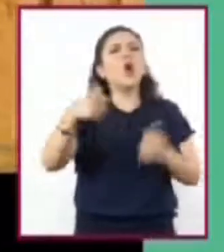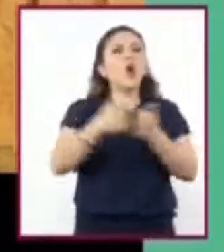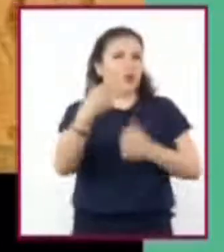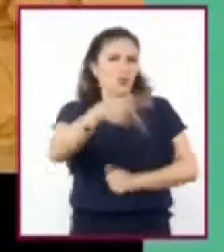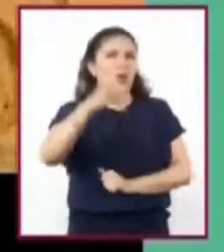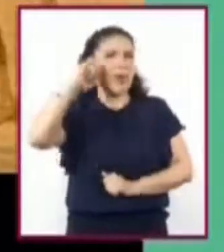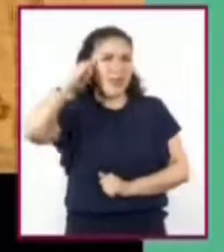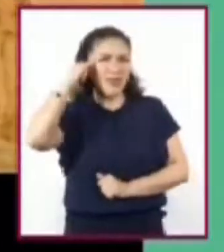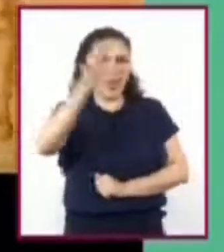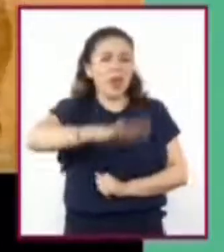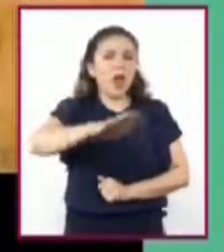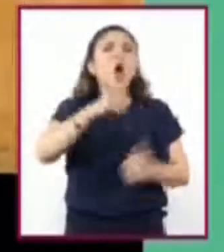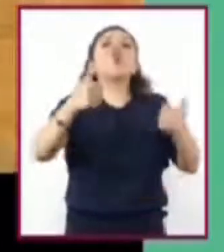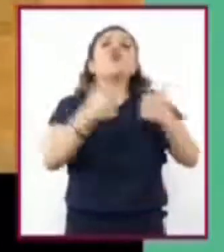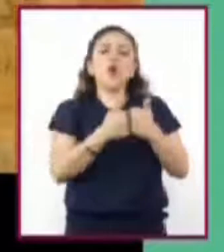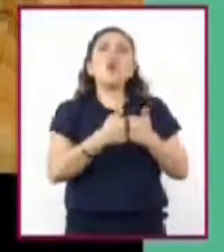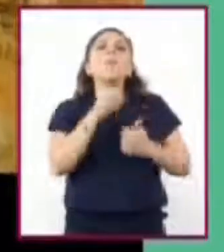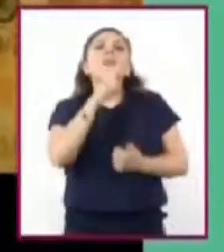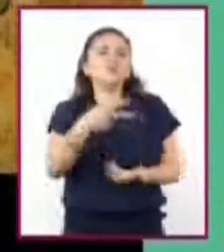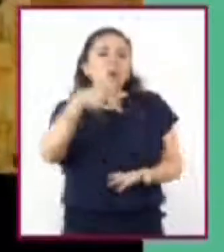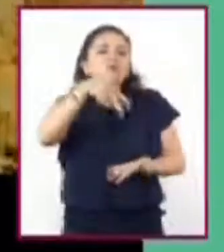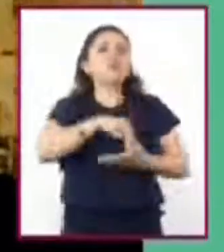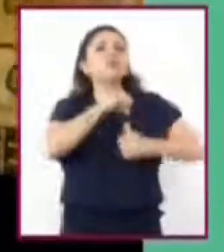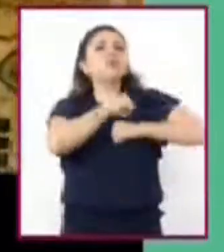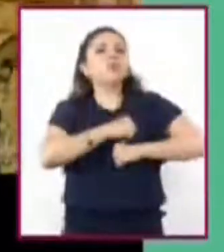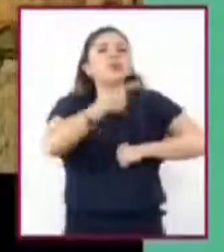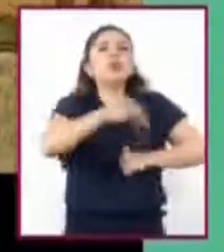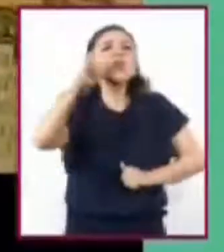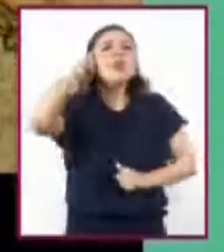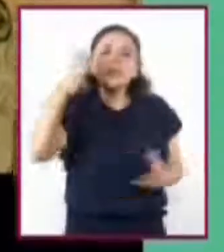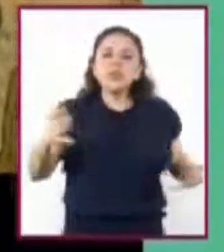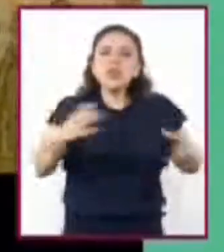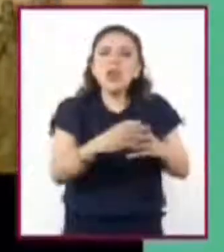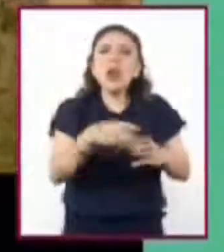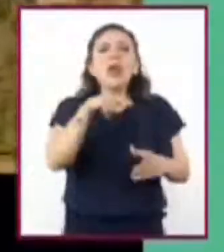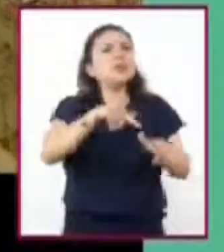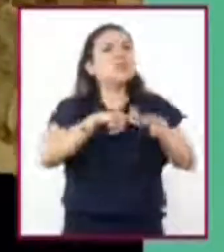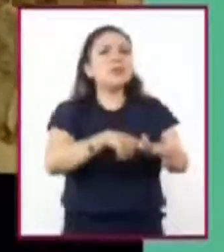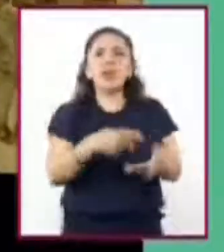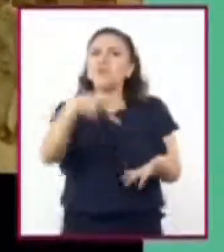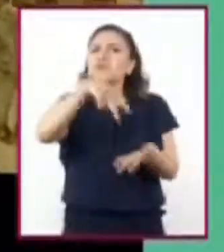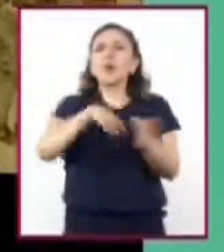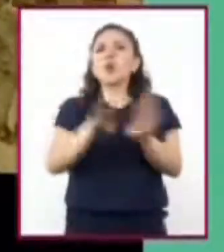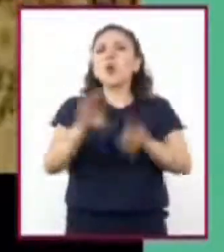propias autoridades indígenas que siguieron en sus puestos.